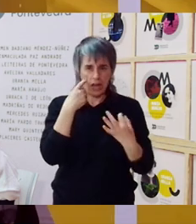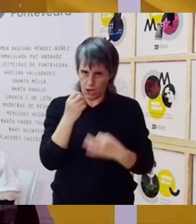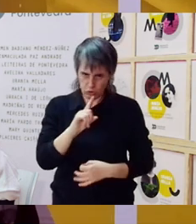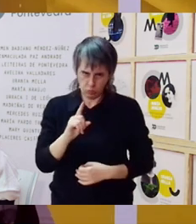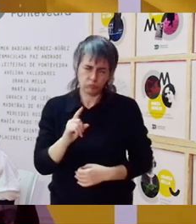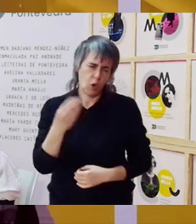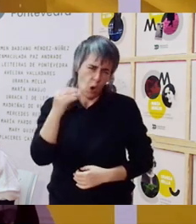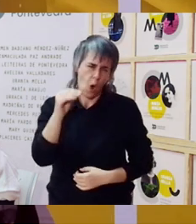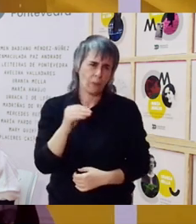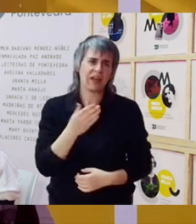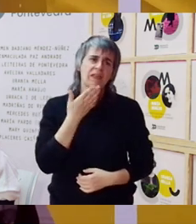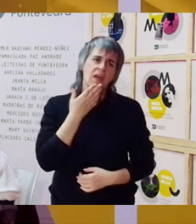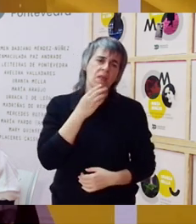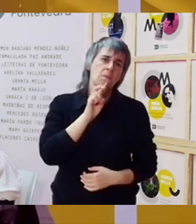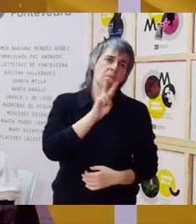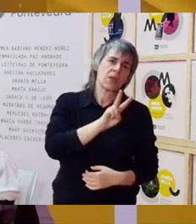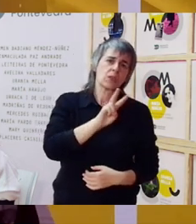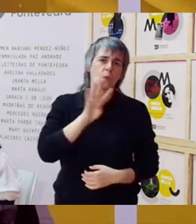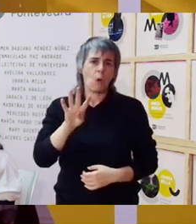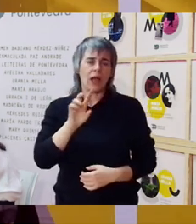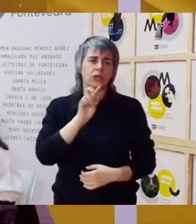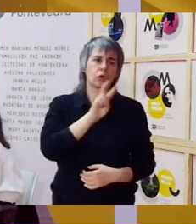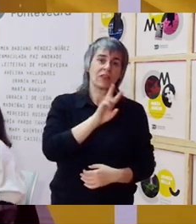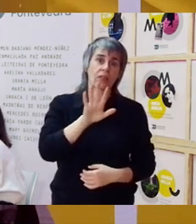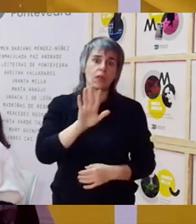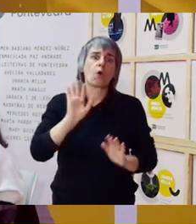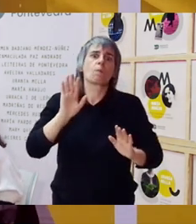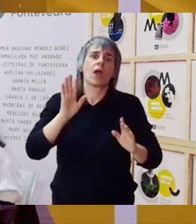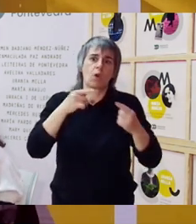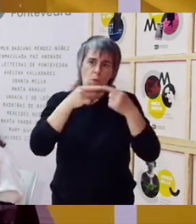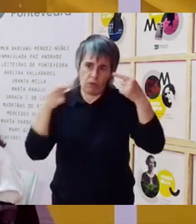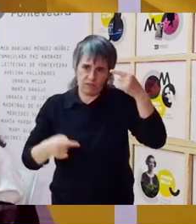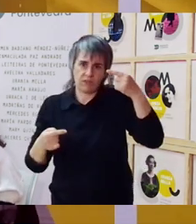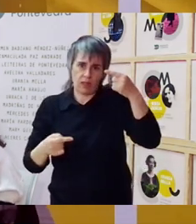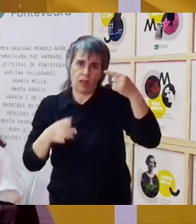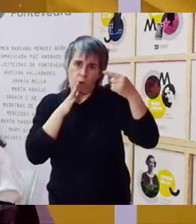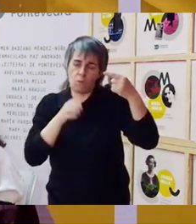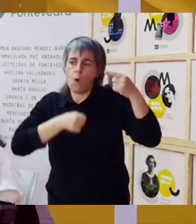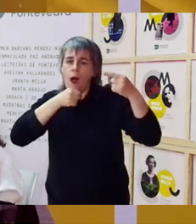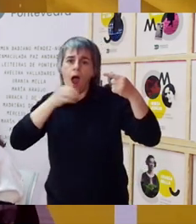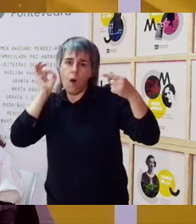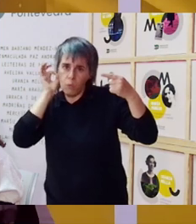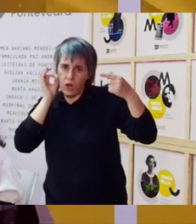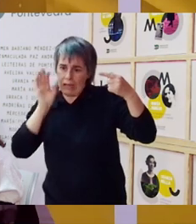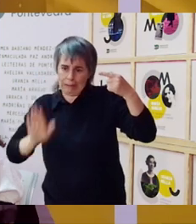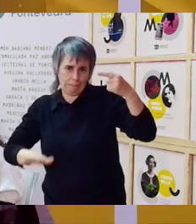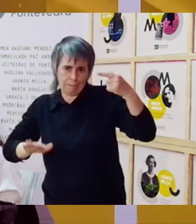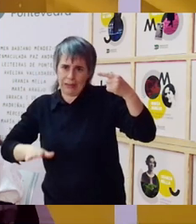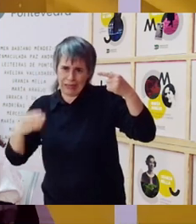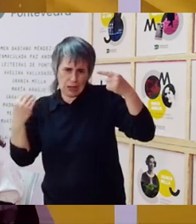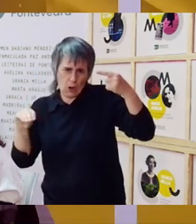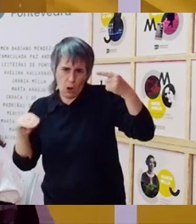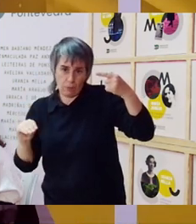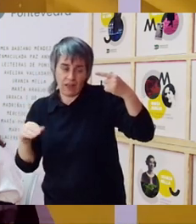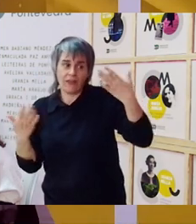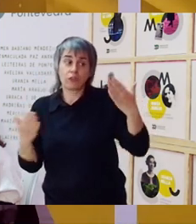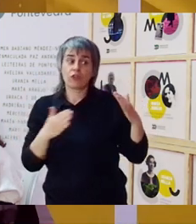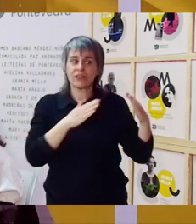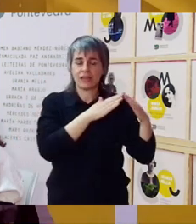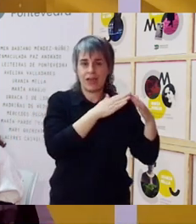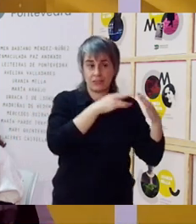anos. Pero era moita diferencia, claro, ela era unha neniña. Entonces na casa, de ninguna maneira, lle